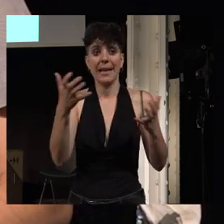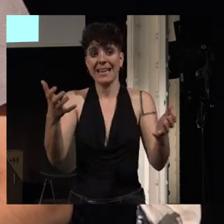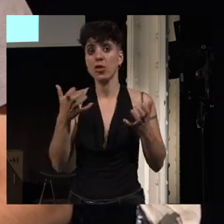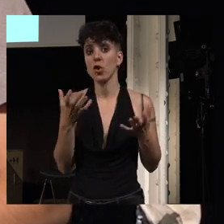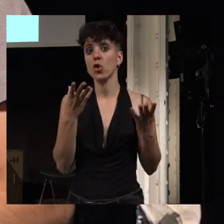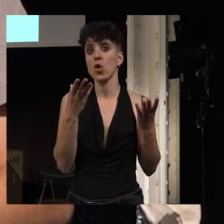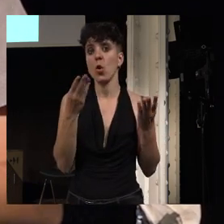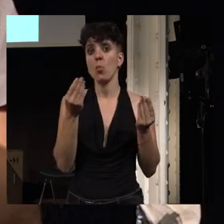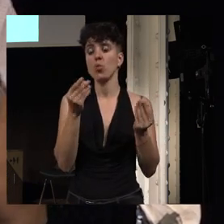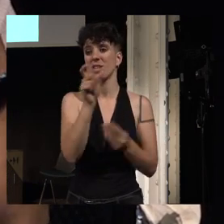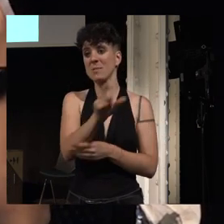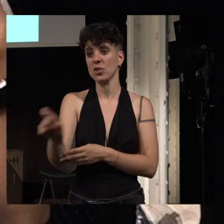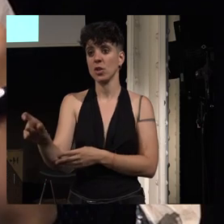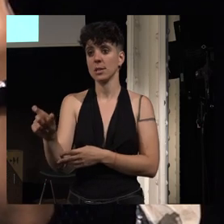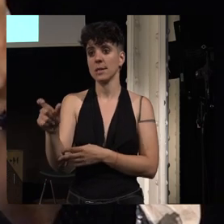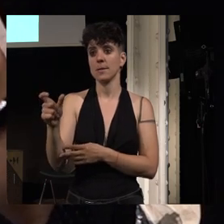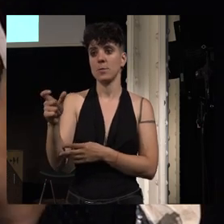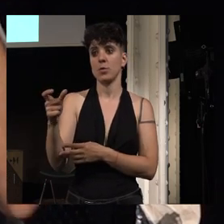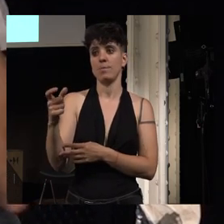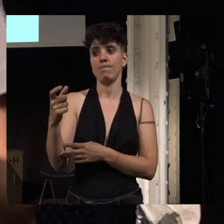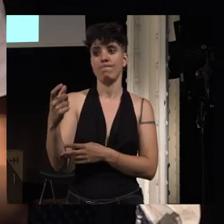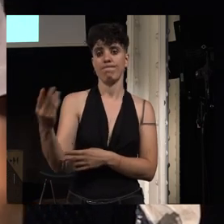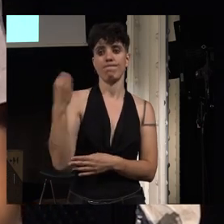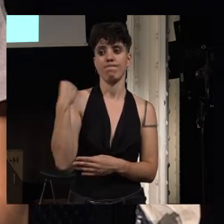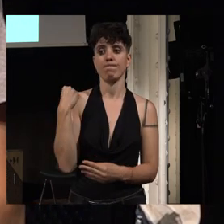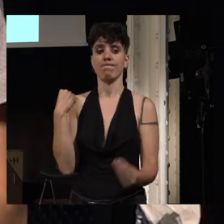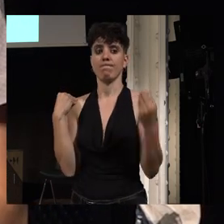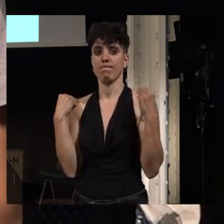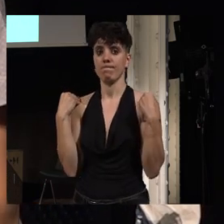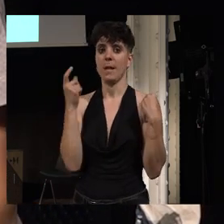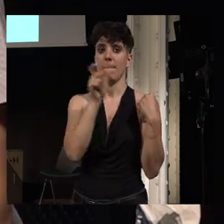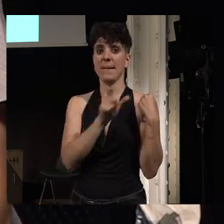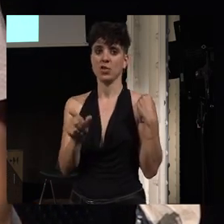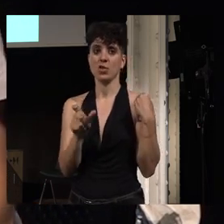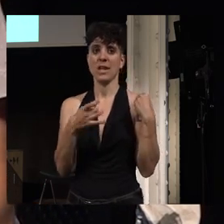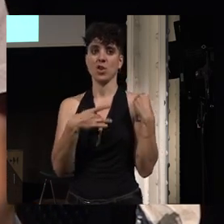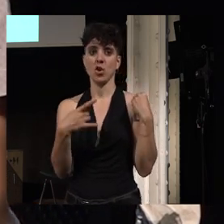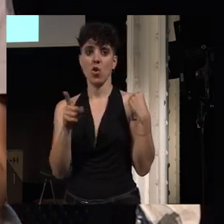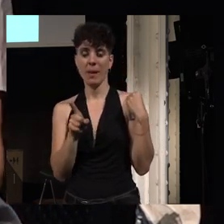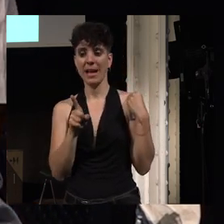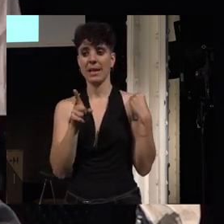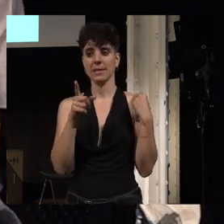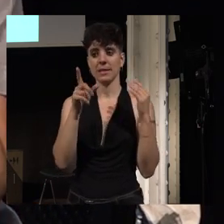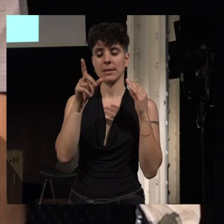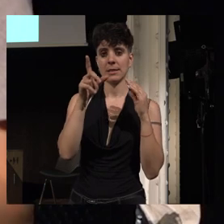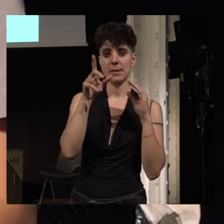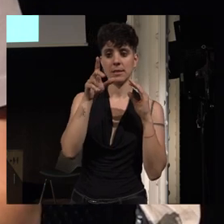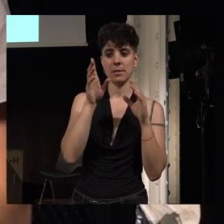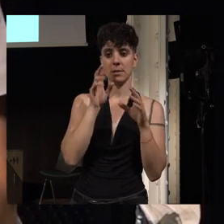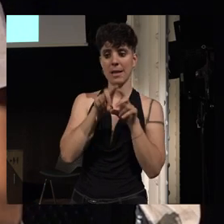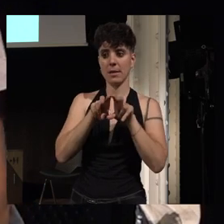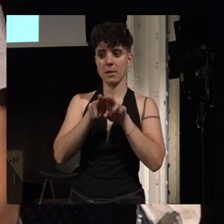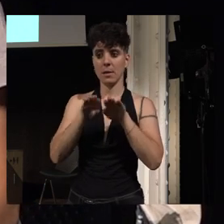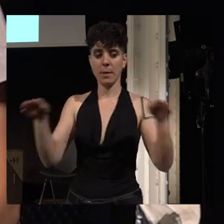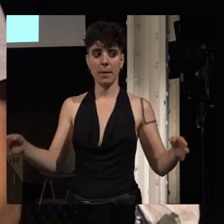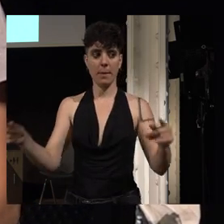nos interpeló para que hubiera personas no blancas en las mesas y yo creo que es muy mala idea empezar a hacer un programa pensando tengo que encontrar a alguien no blanco.